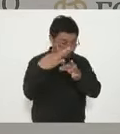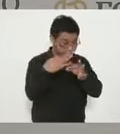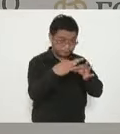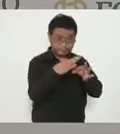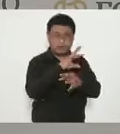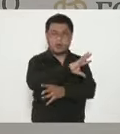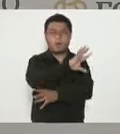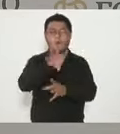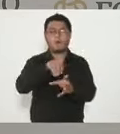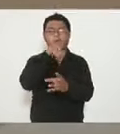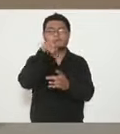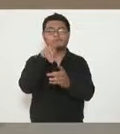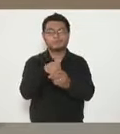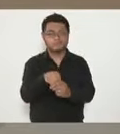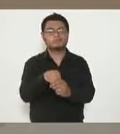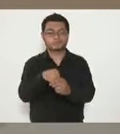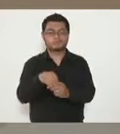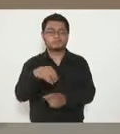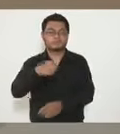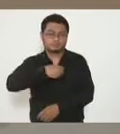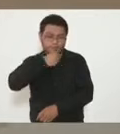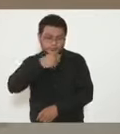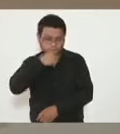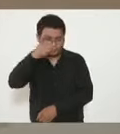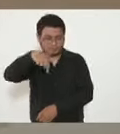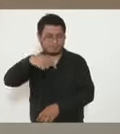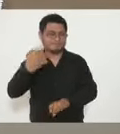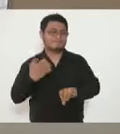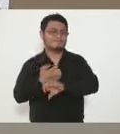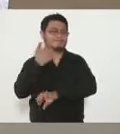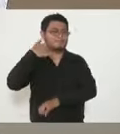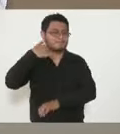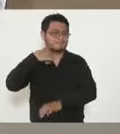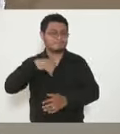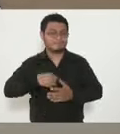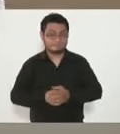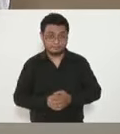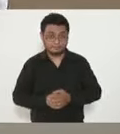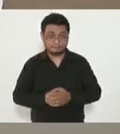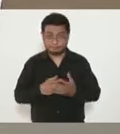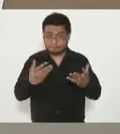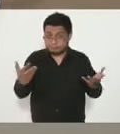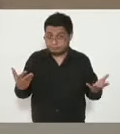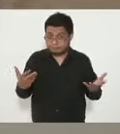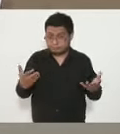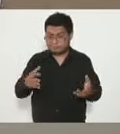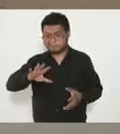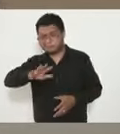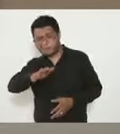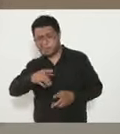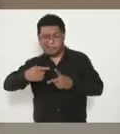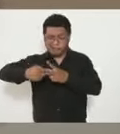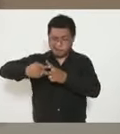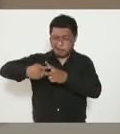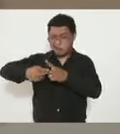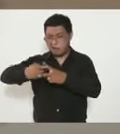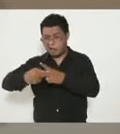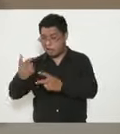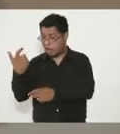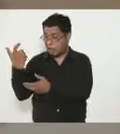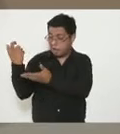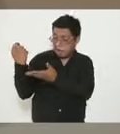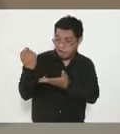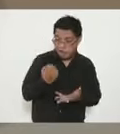los adultos mayores de Yucatán. Y si no nos fallan los suministros